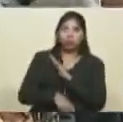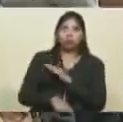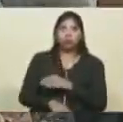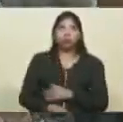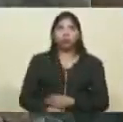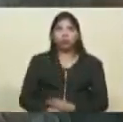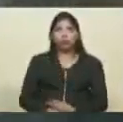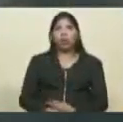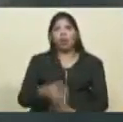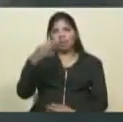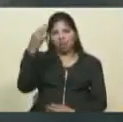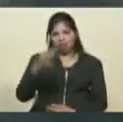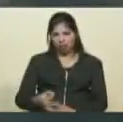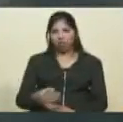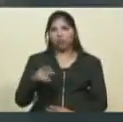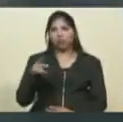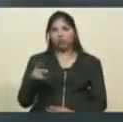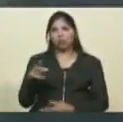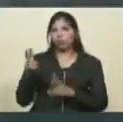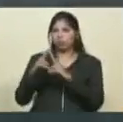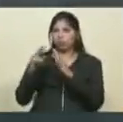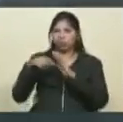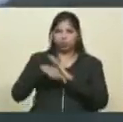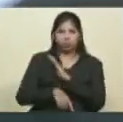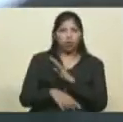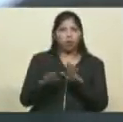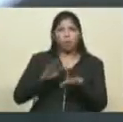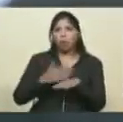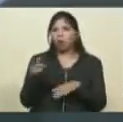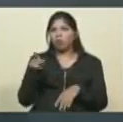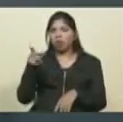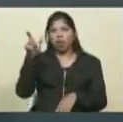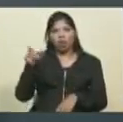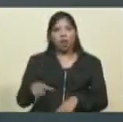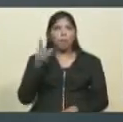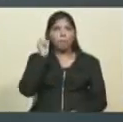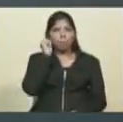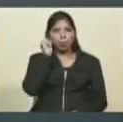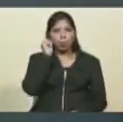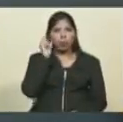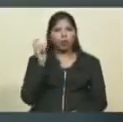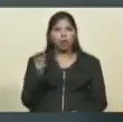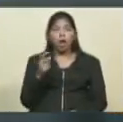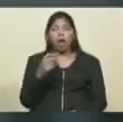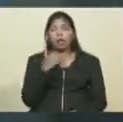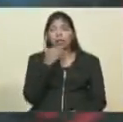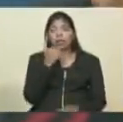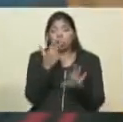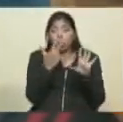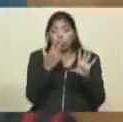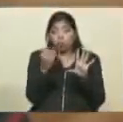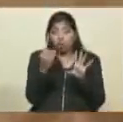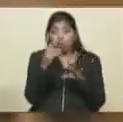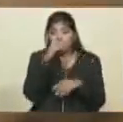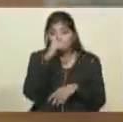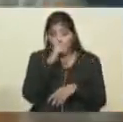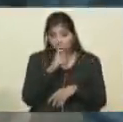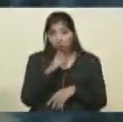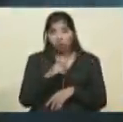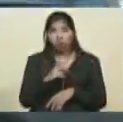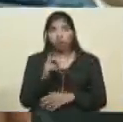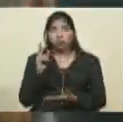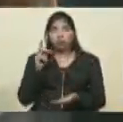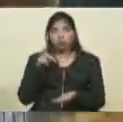de quién era Dionisia y por qué Dionisia se convirtió en esta mujer que a sus casi 80 años de edad llegó a esta